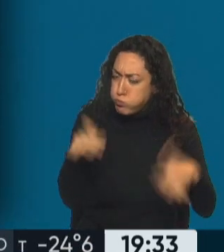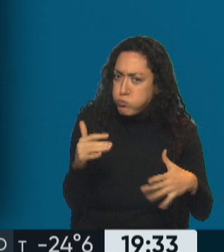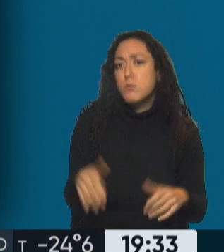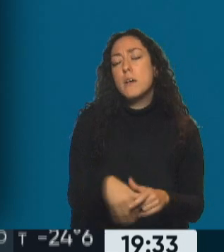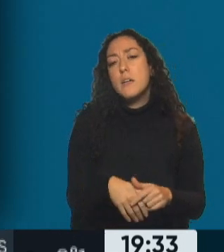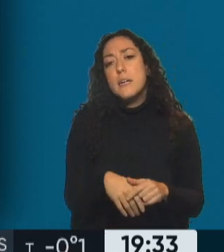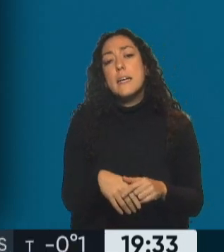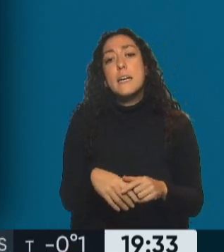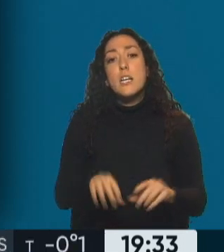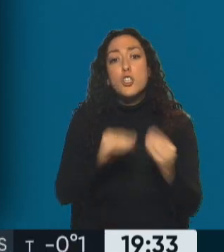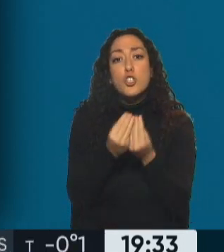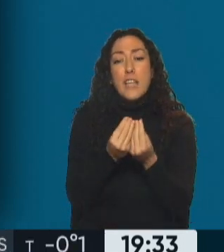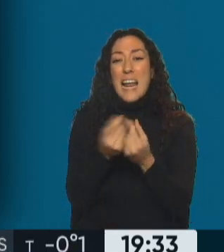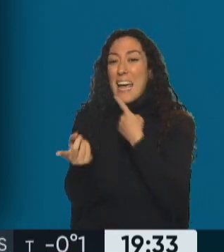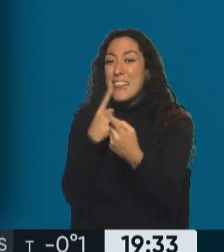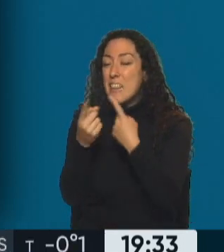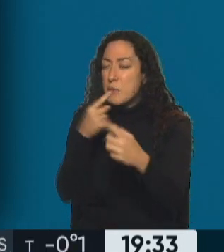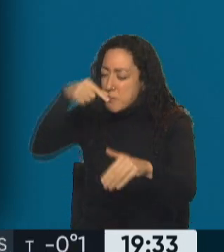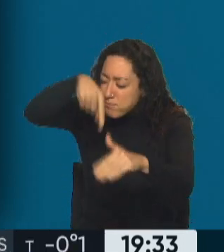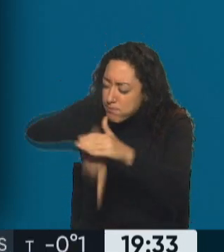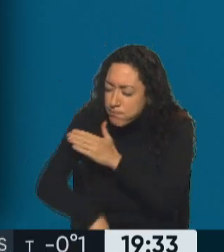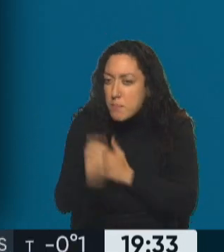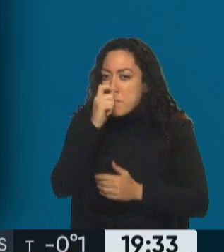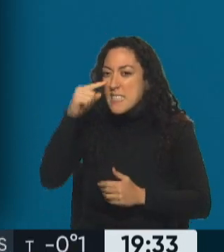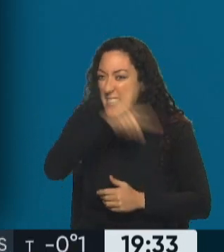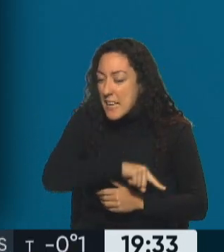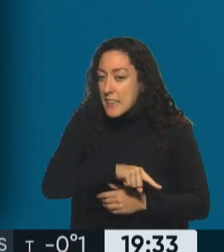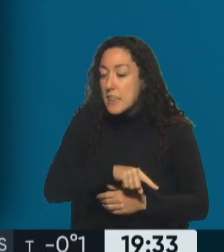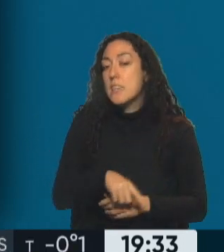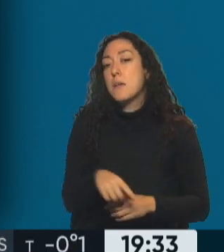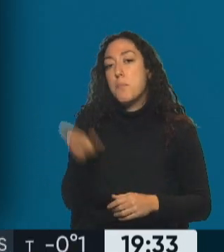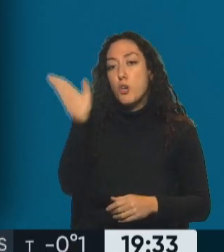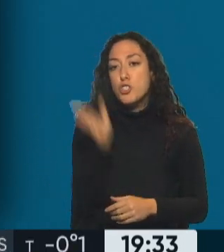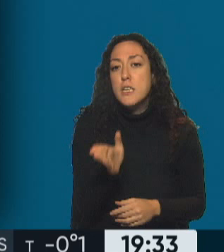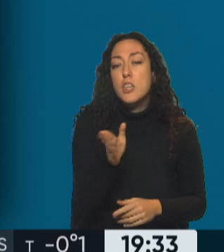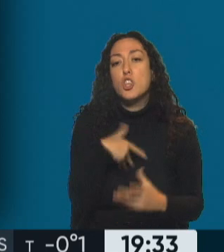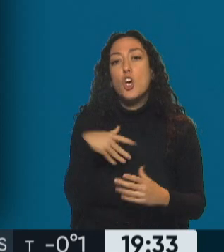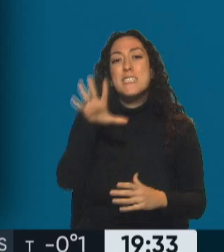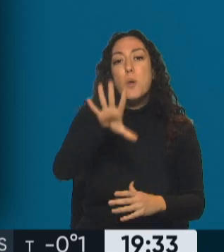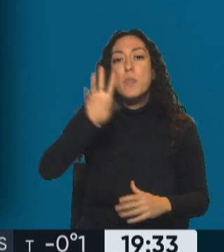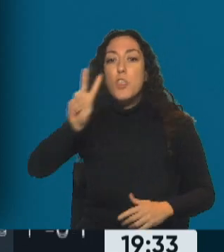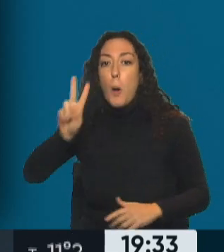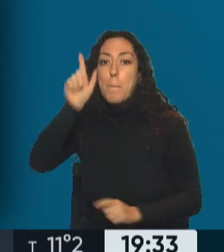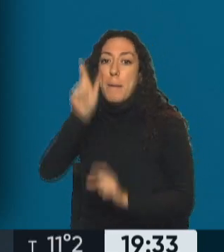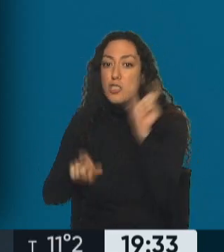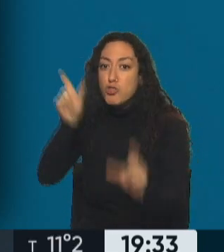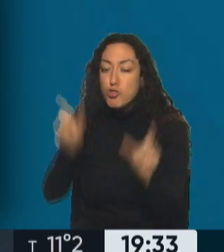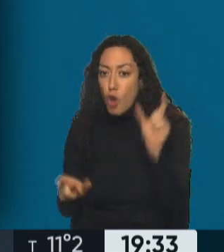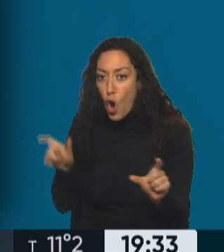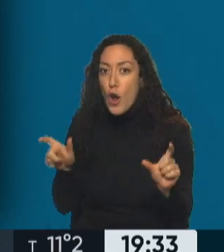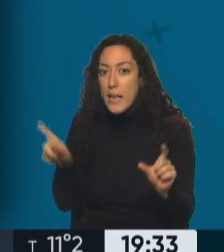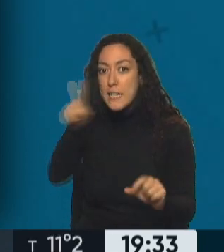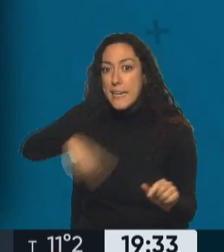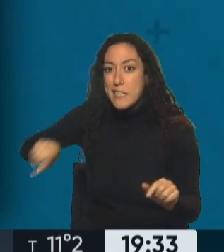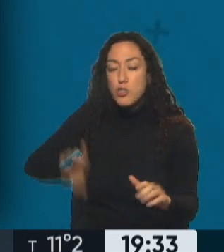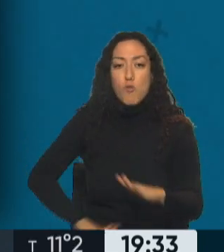hicieron 27 entrevistas en profundidad. Tenemos ahí la plaquita en pantalla. Ahí tenemos a 52 personas que son actoras y